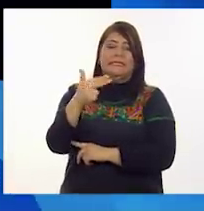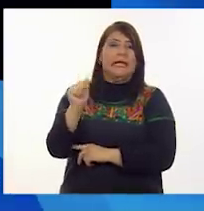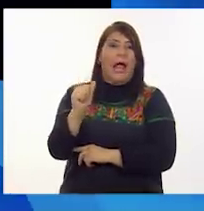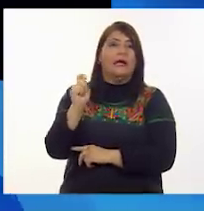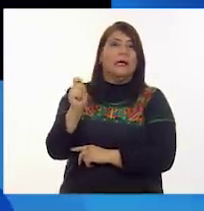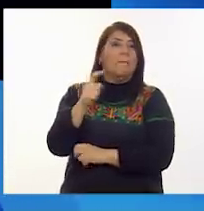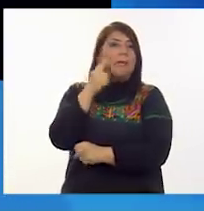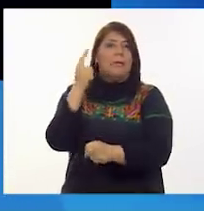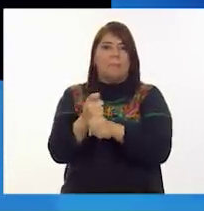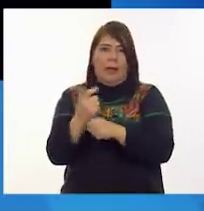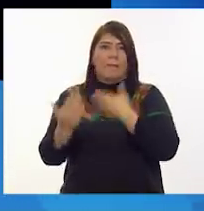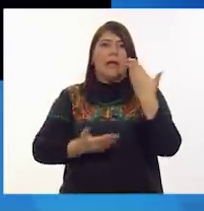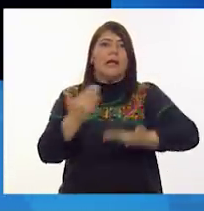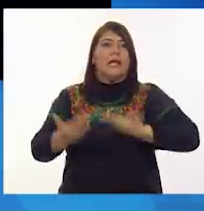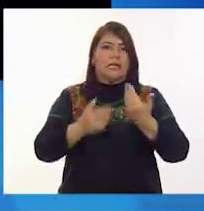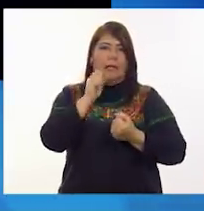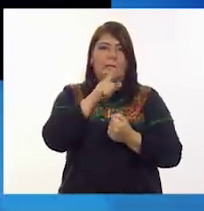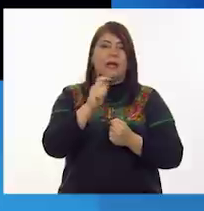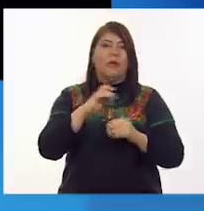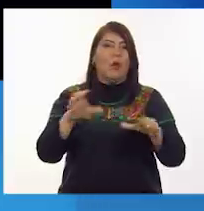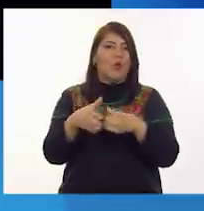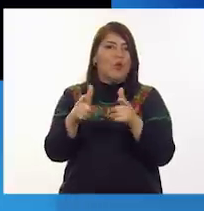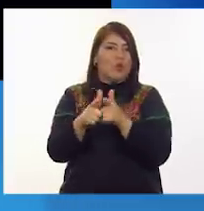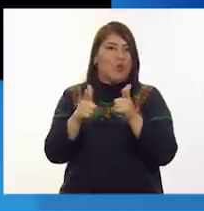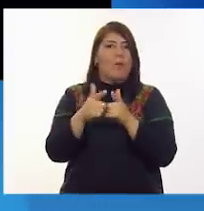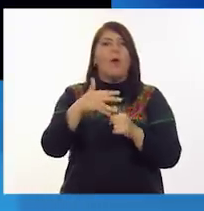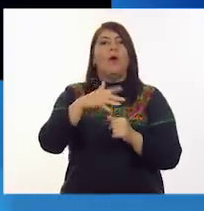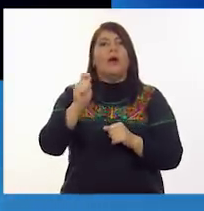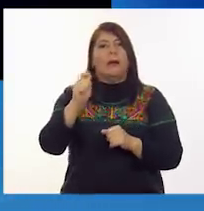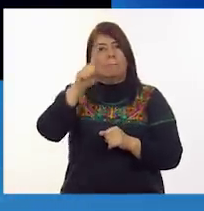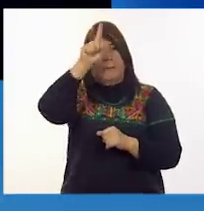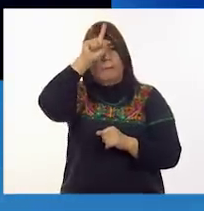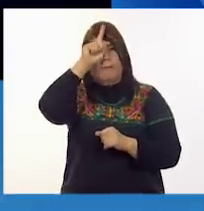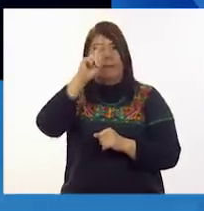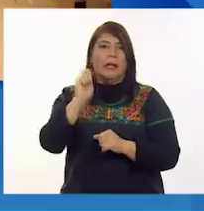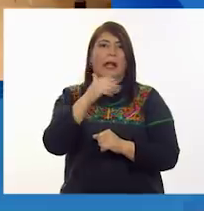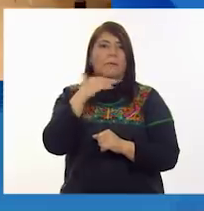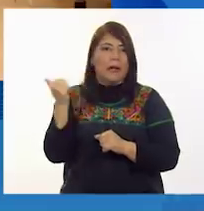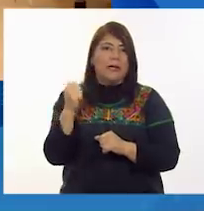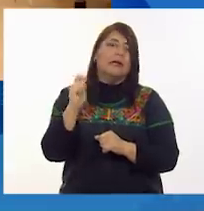es primer bailarín de la Ópera de Berlín, y él es el que me da también la fuerza para seguir